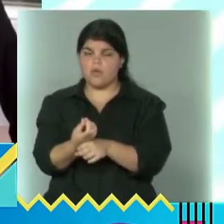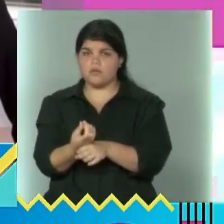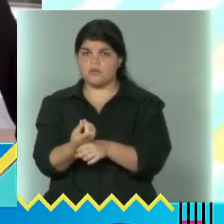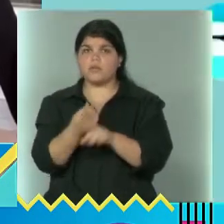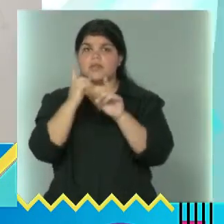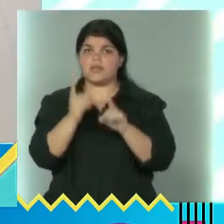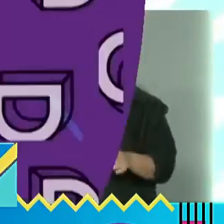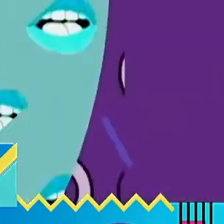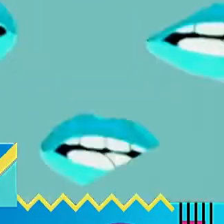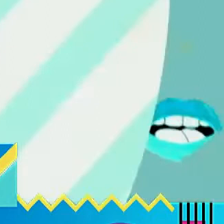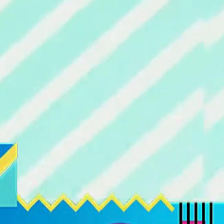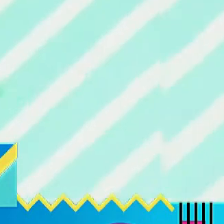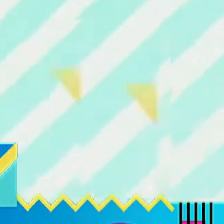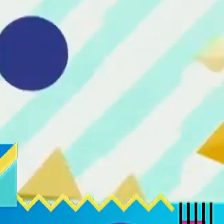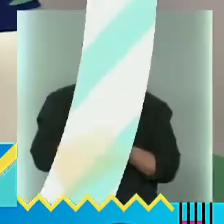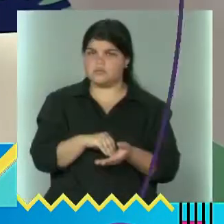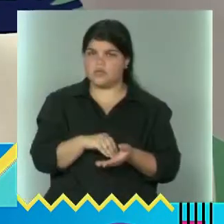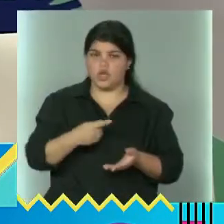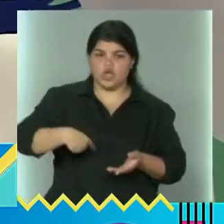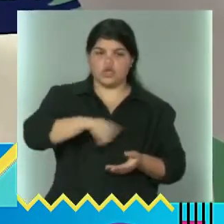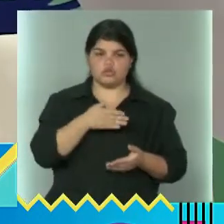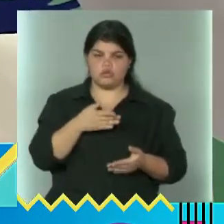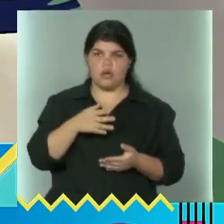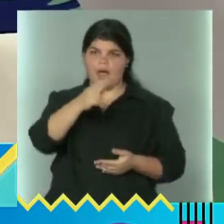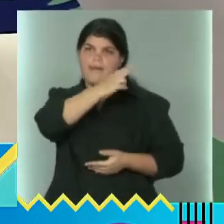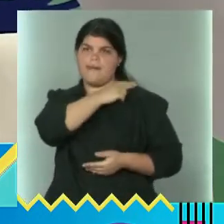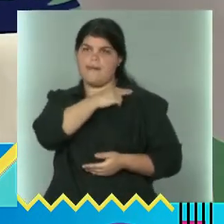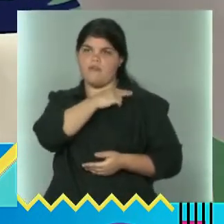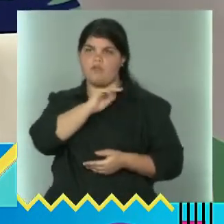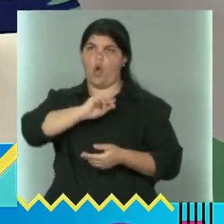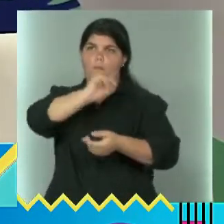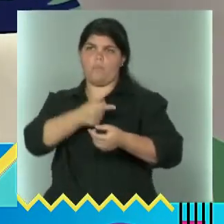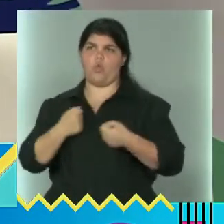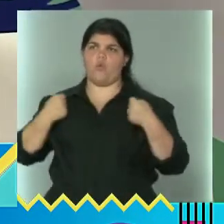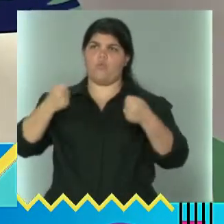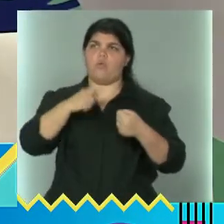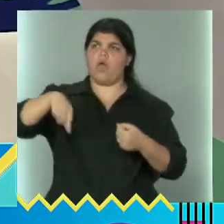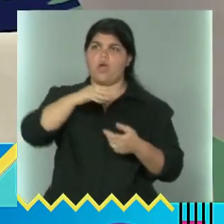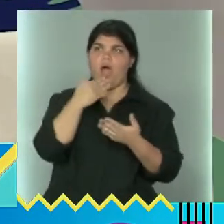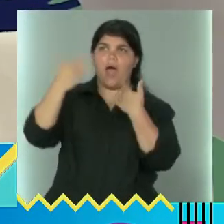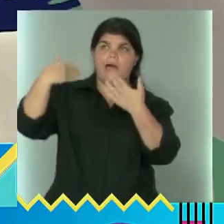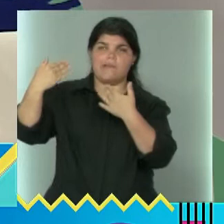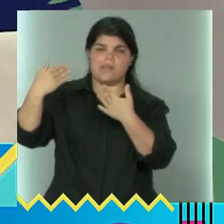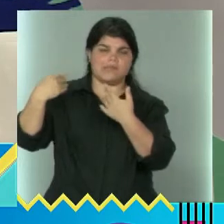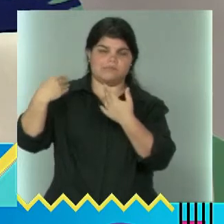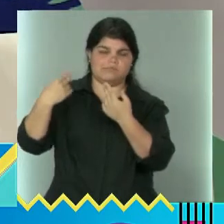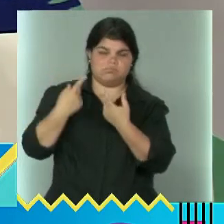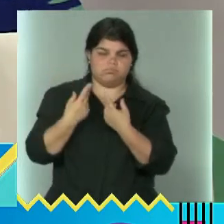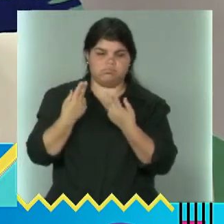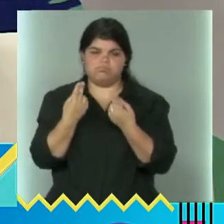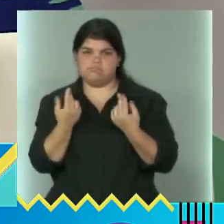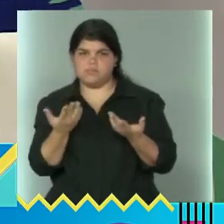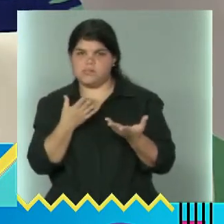estamos muchas veces limitadas para hablarle a un jefe o hablarle a alguien poderoso. Muchas veces, y a mí me ha pasado haciendo